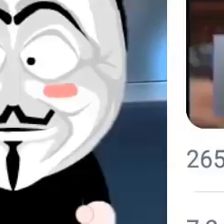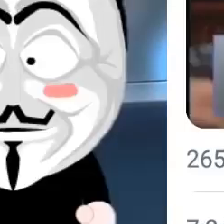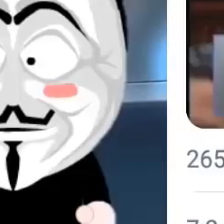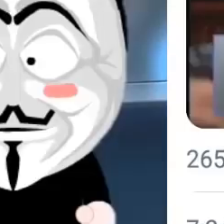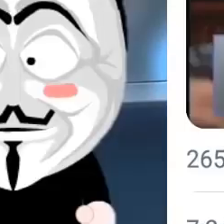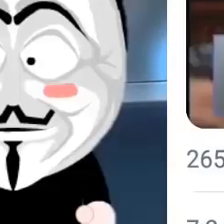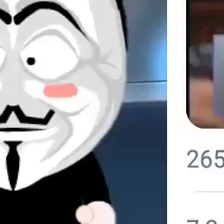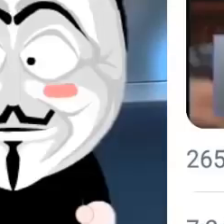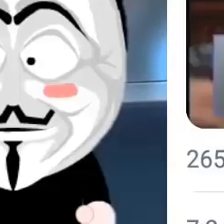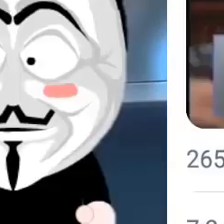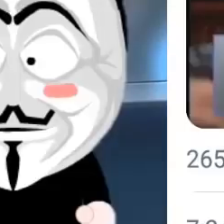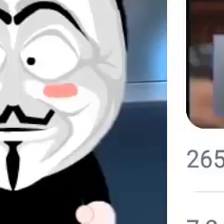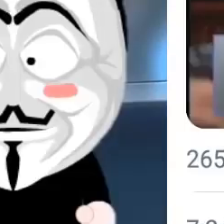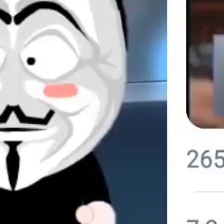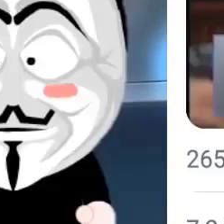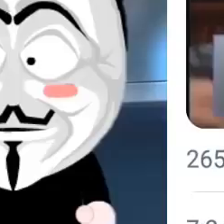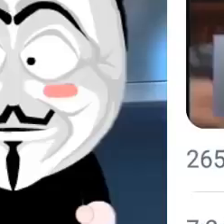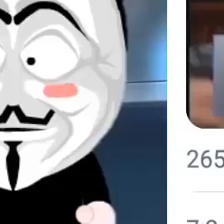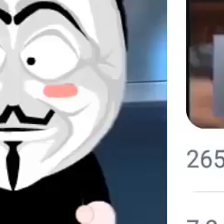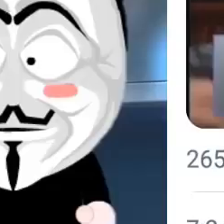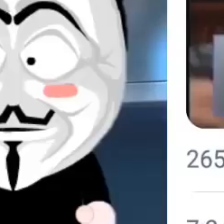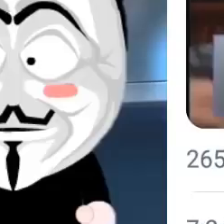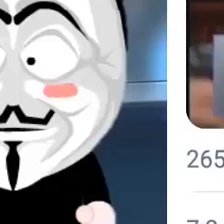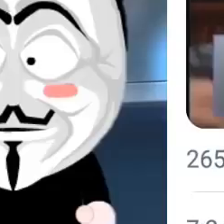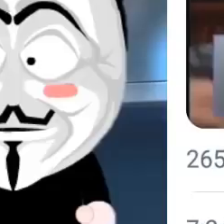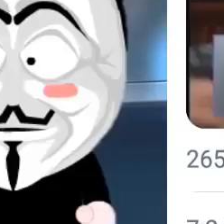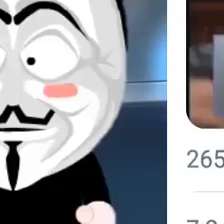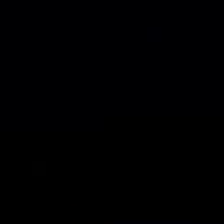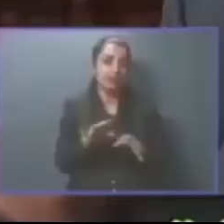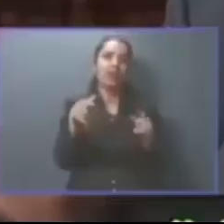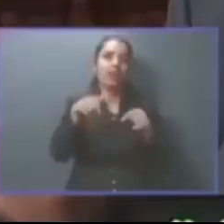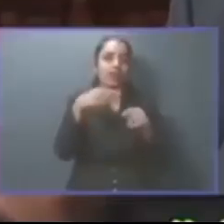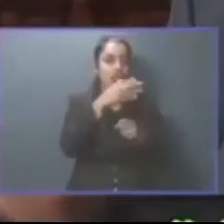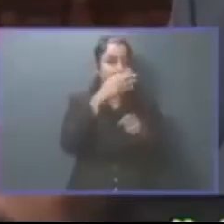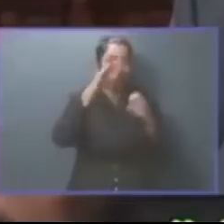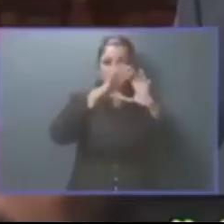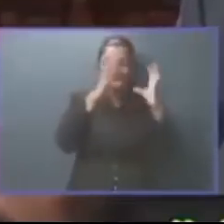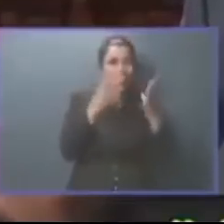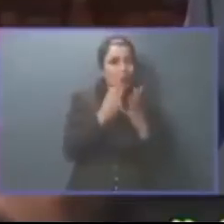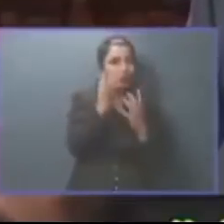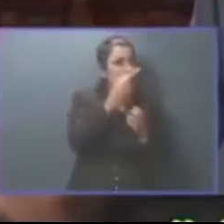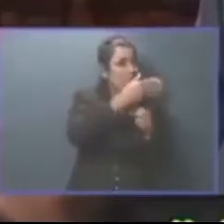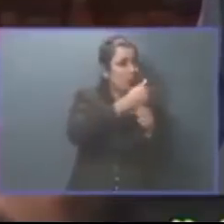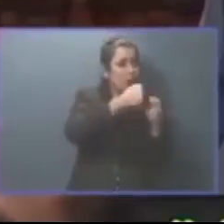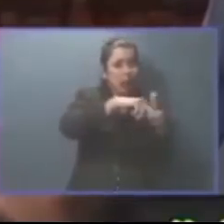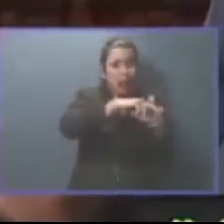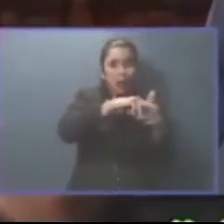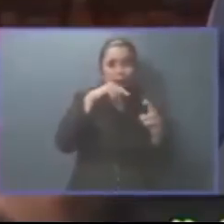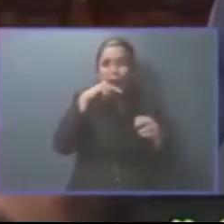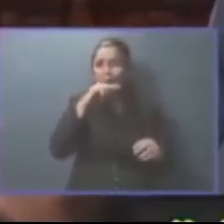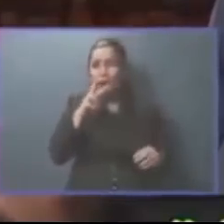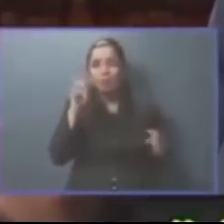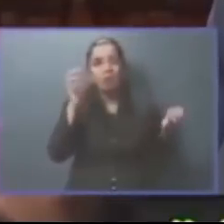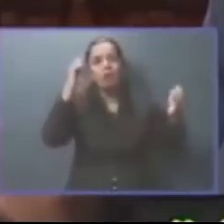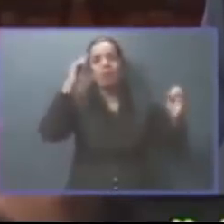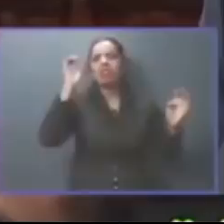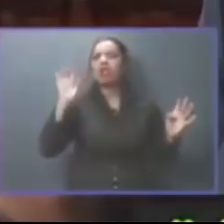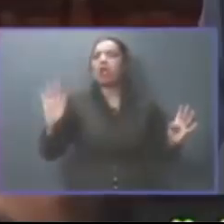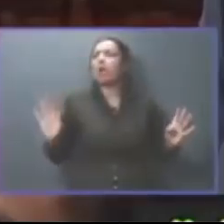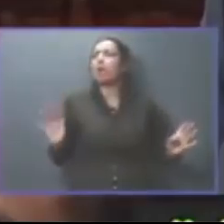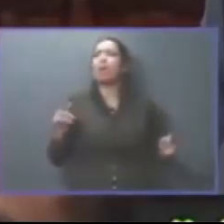y nada menos que una buena ahuevada del mero Auerbach. En la FMLN creía que en El Salvador no había